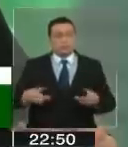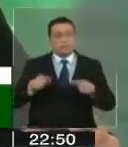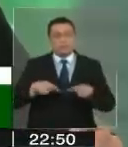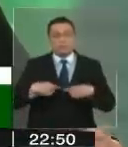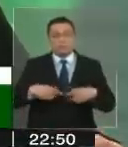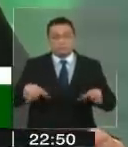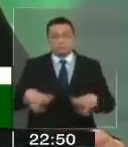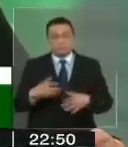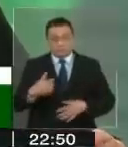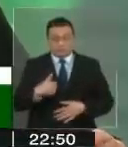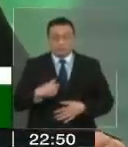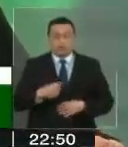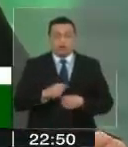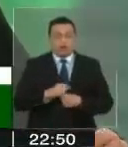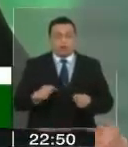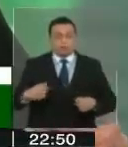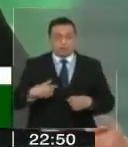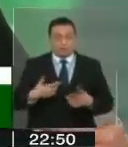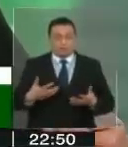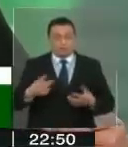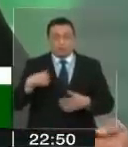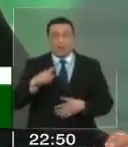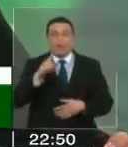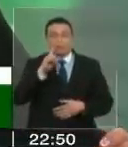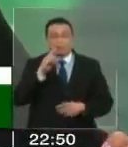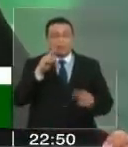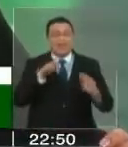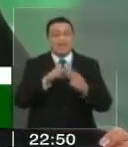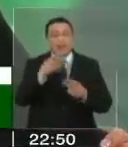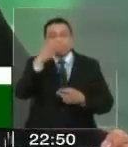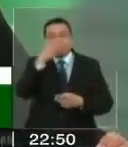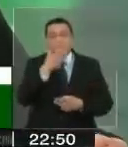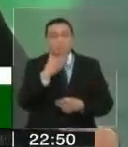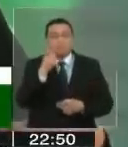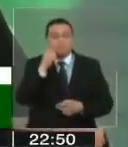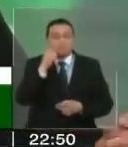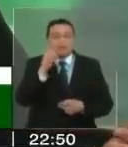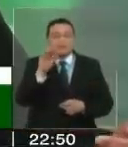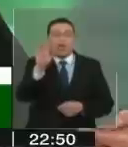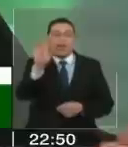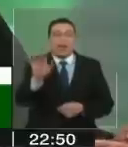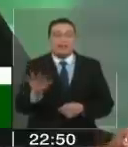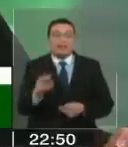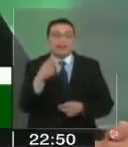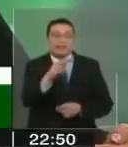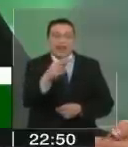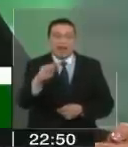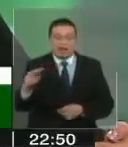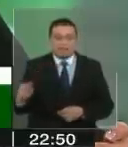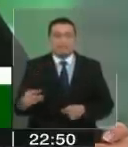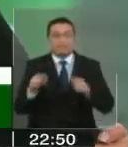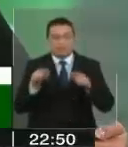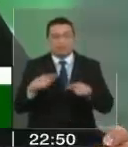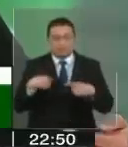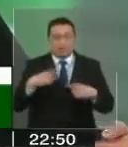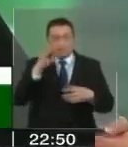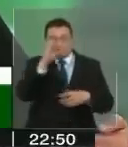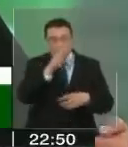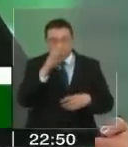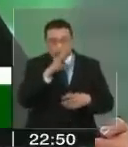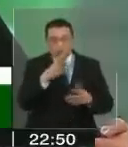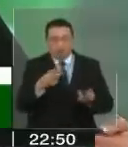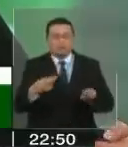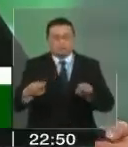en mi situación eso no sucediera. Pero tiene que ver también con las personalidades. Yo busqué muchos recursos para mantenerme lo más